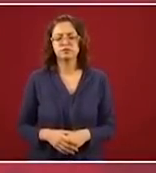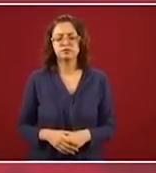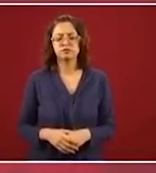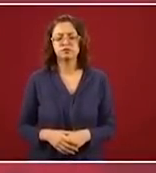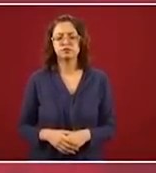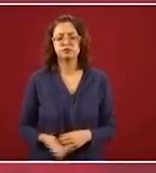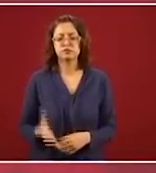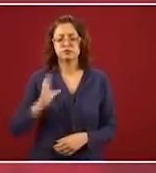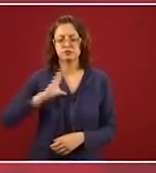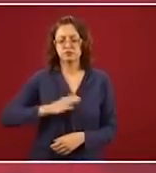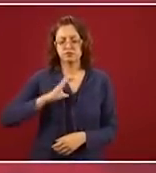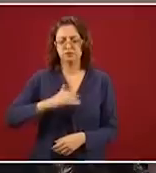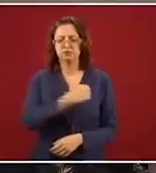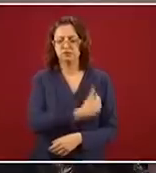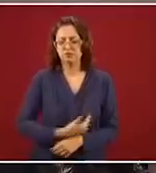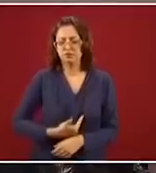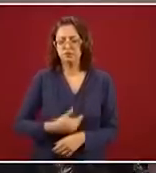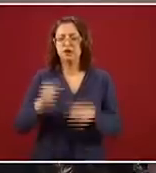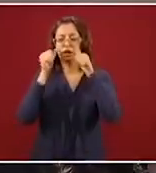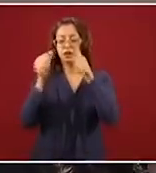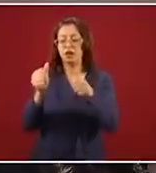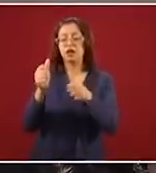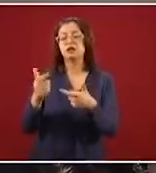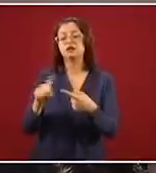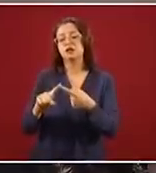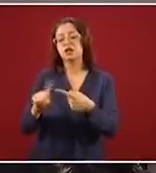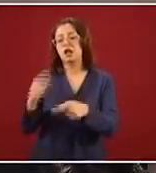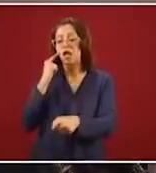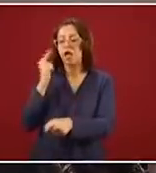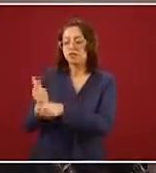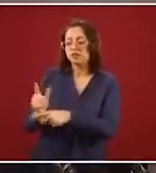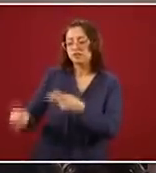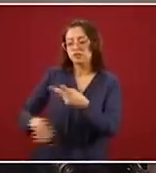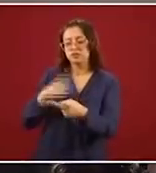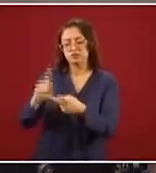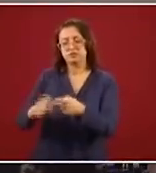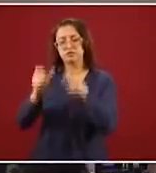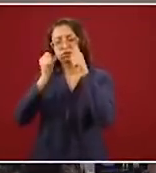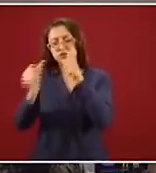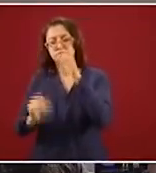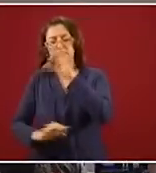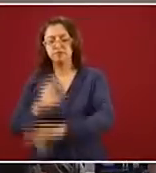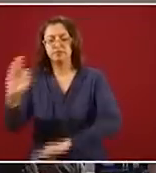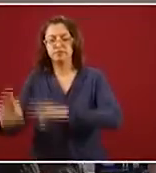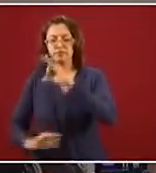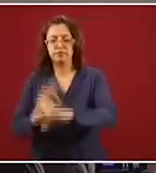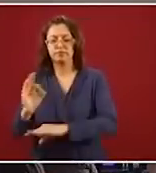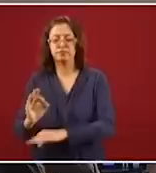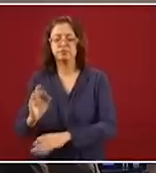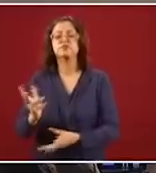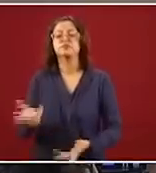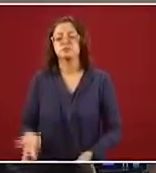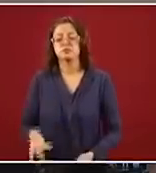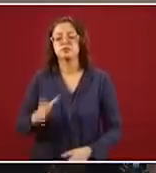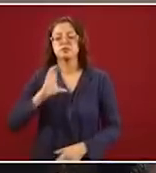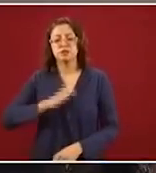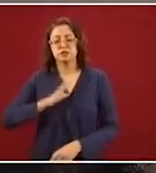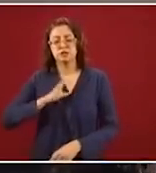al cáncer de mama, detección y atención al cáncer de mama,